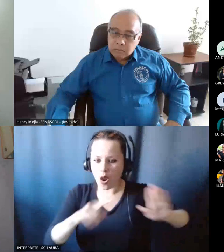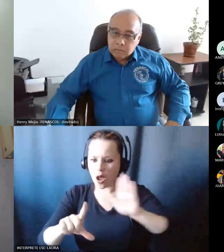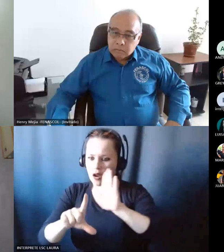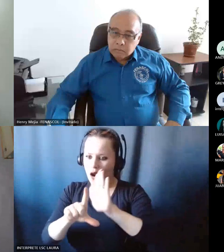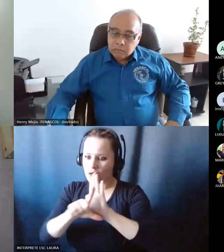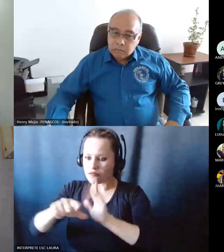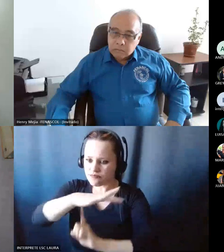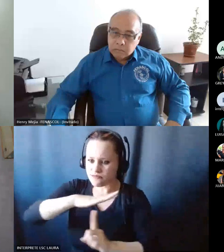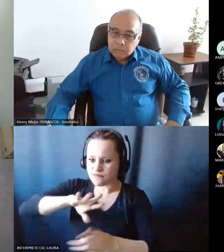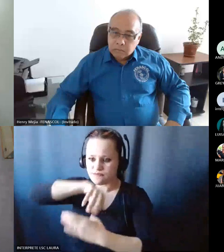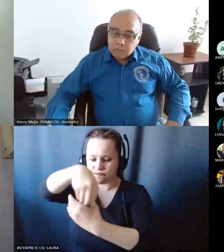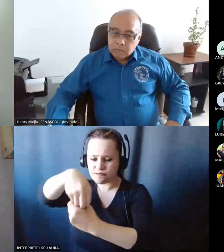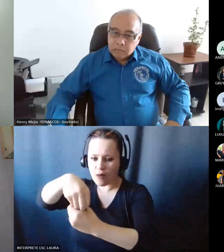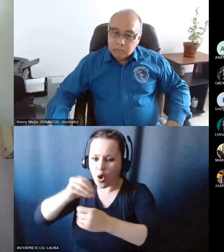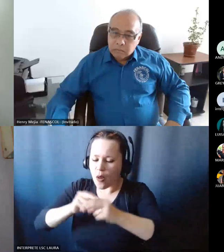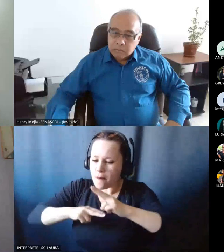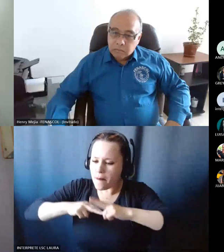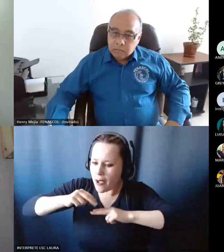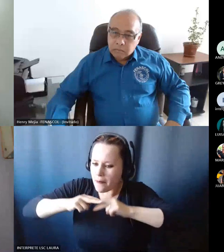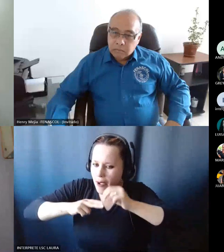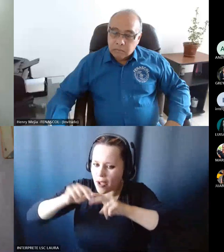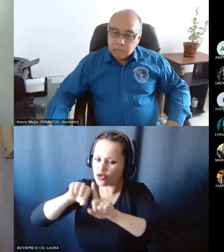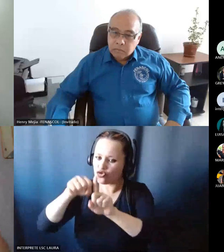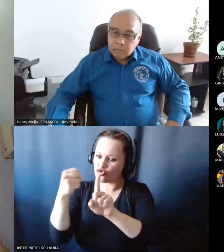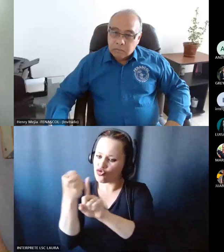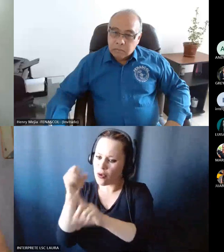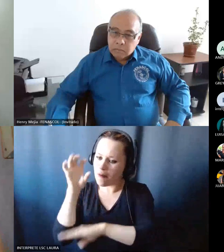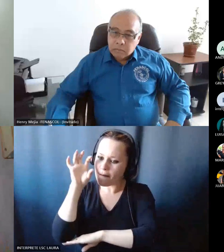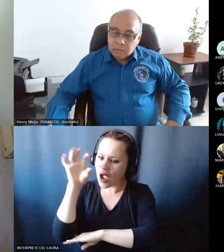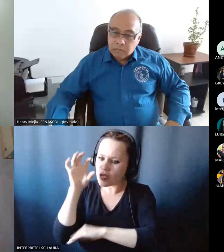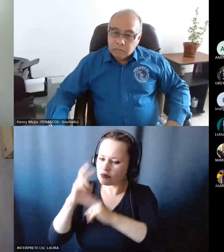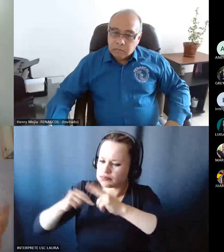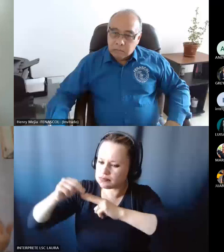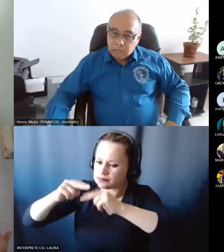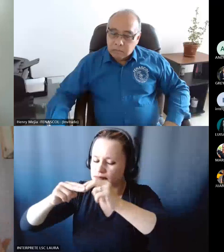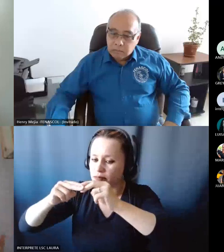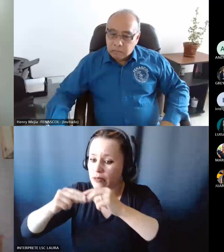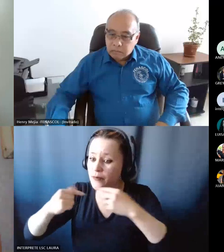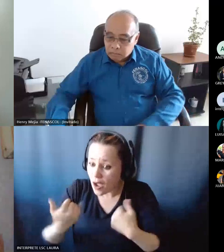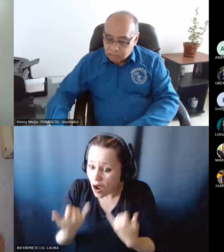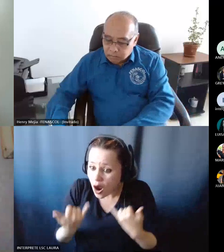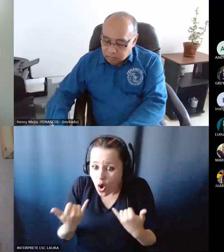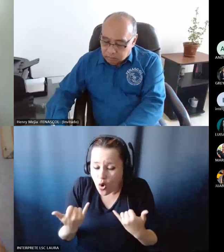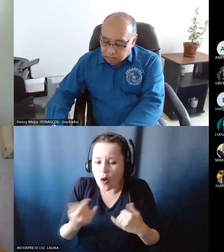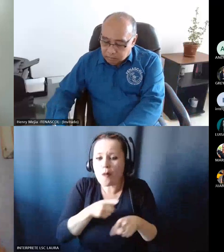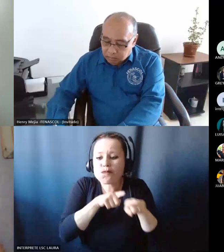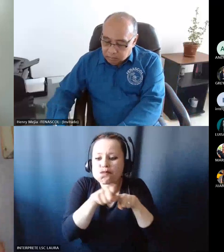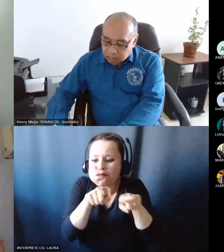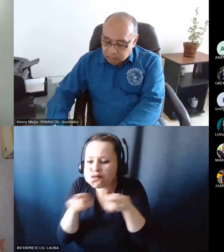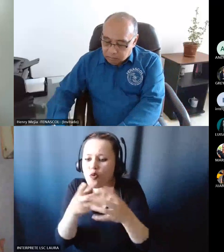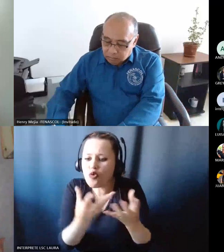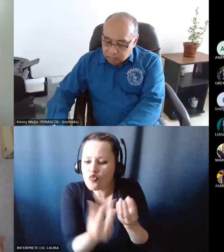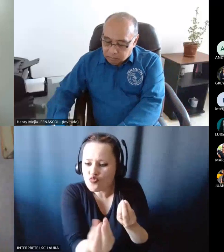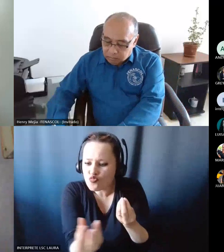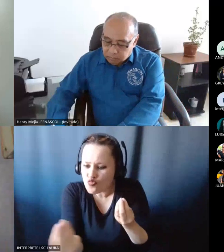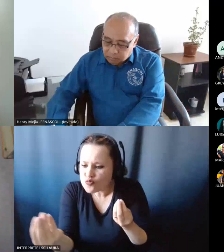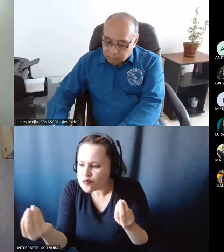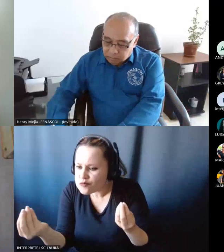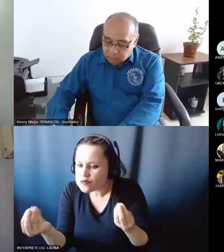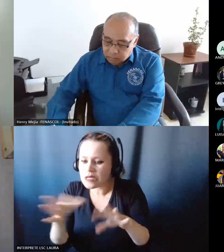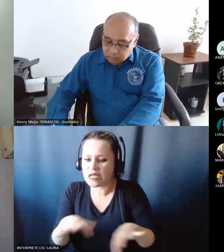seguir construyendo países y sociedad de este lado y Asimismo tenemos otros grupos muyy importantes